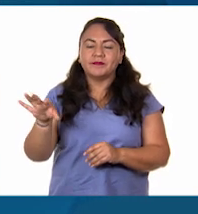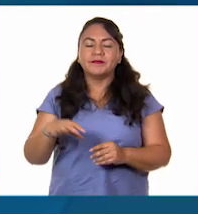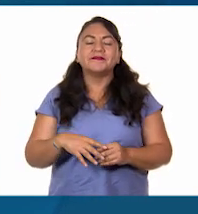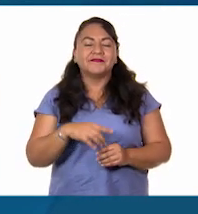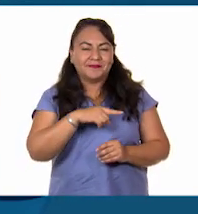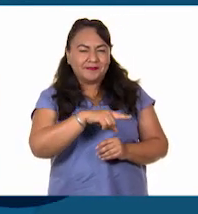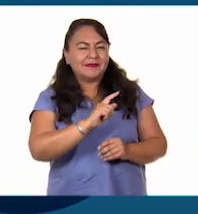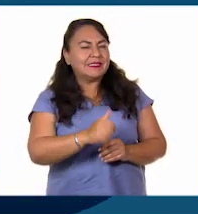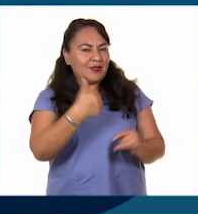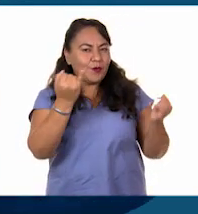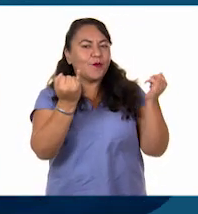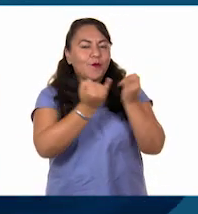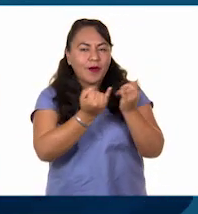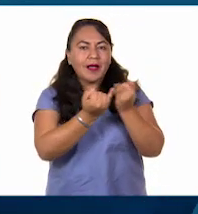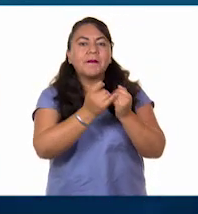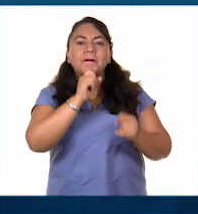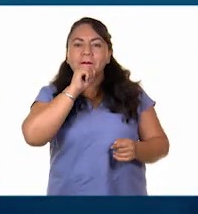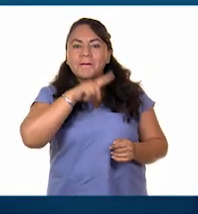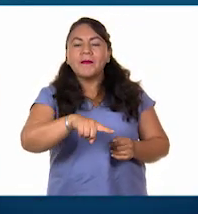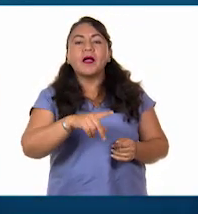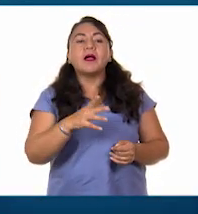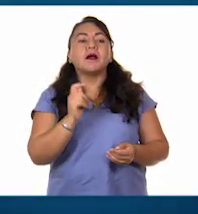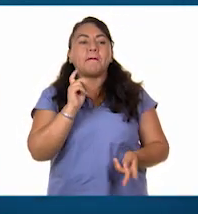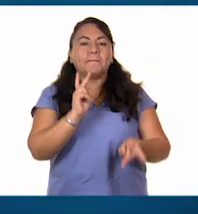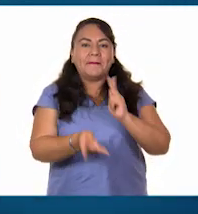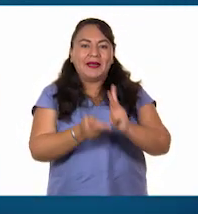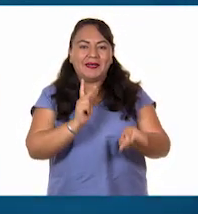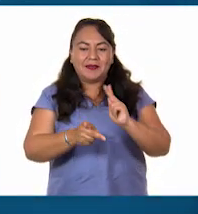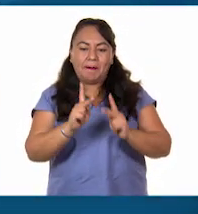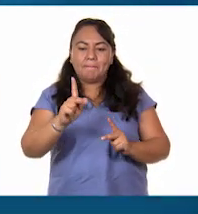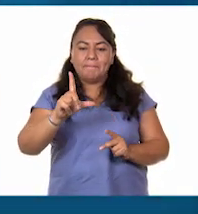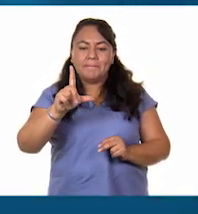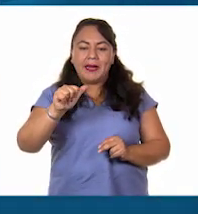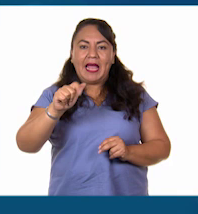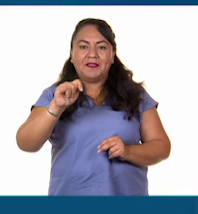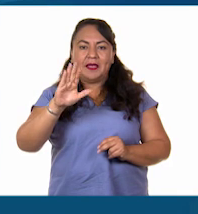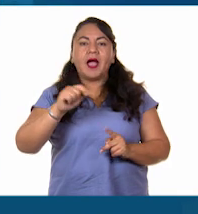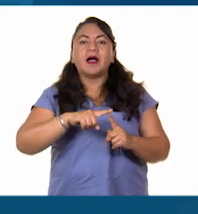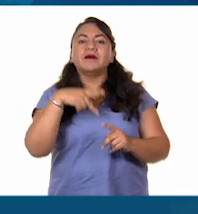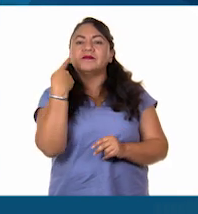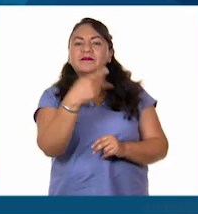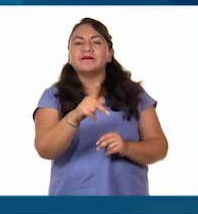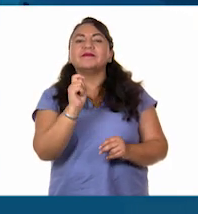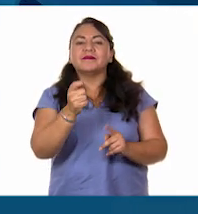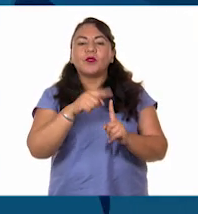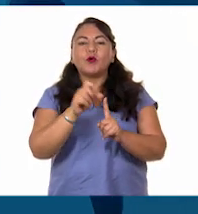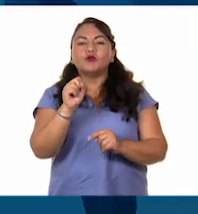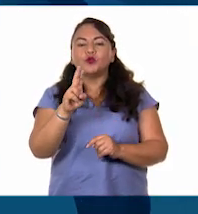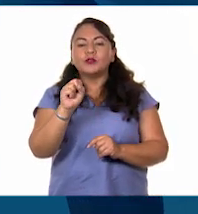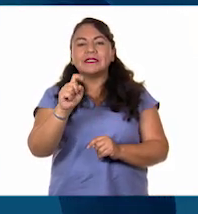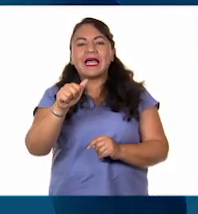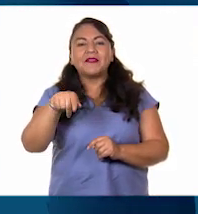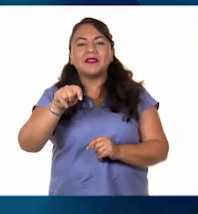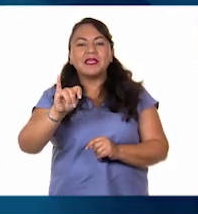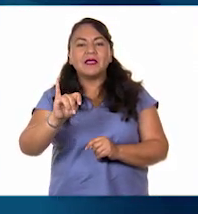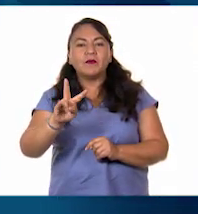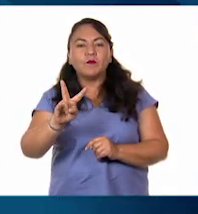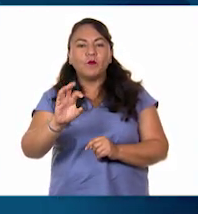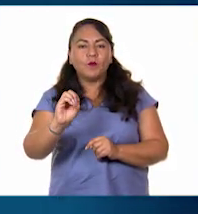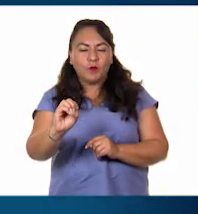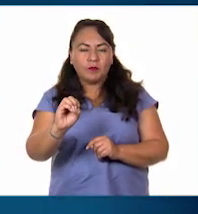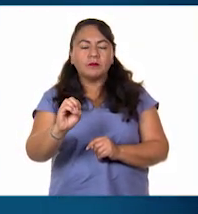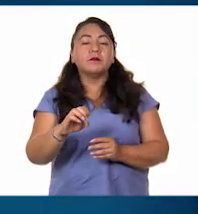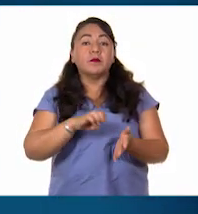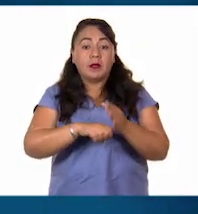bueno, algo parecido sucede con plática, que es un sustantivo. Vamos a tener una plática, por ejemplo. En este caso,